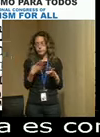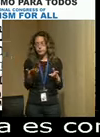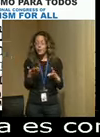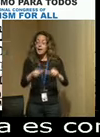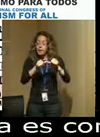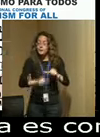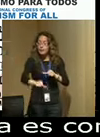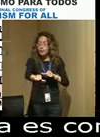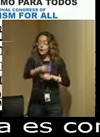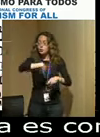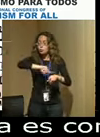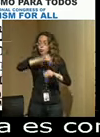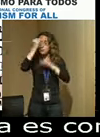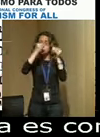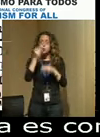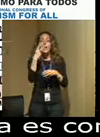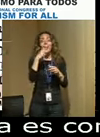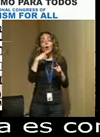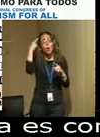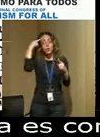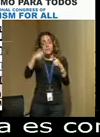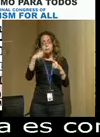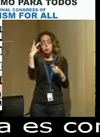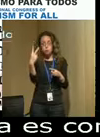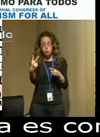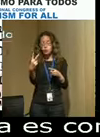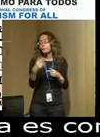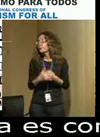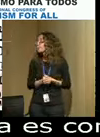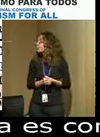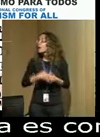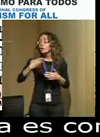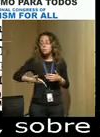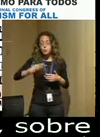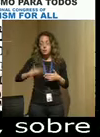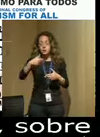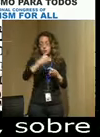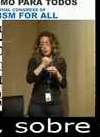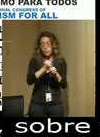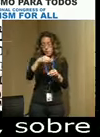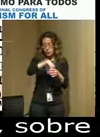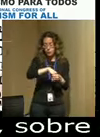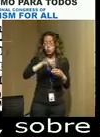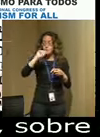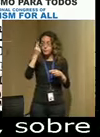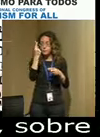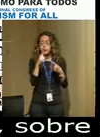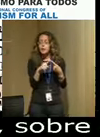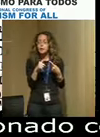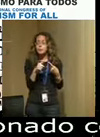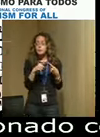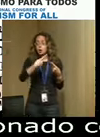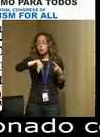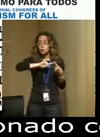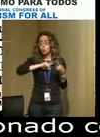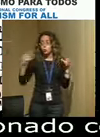hemos planteado dos objetivos. Pasamos, por favor. Dos objetivos fundamentales en este trabajo. El primer objetivo, yo creo que todo el mundo